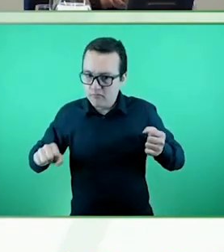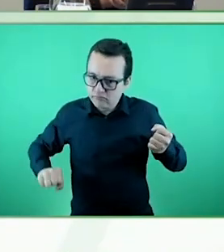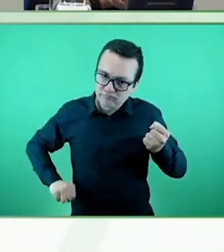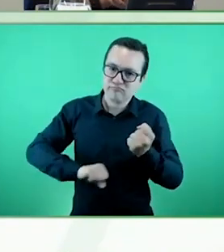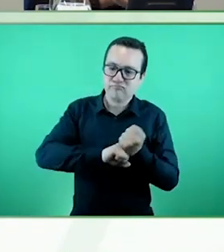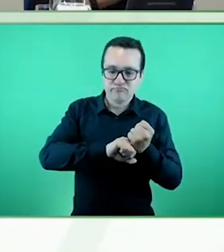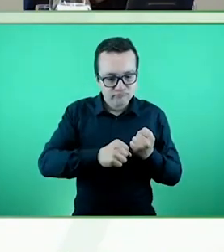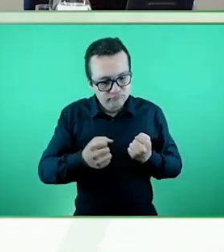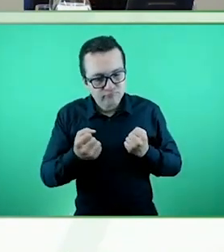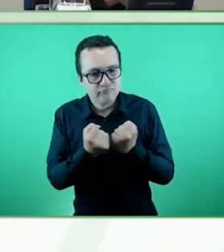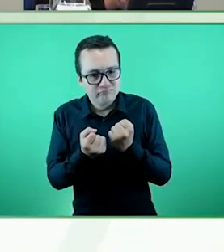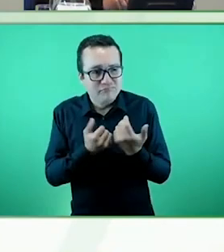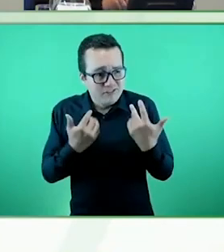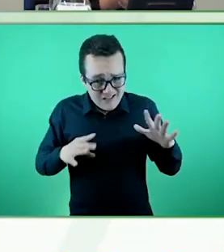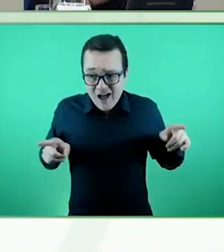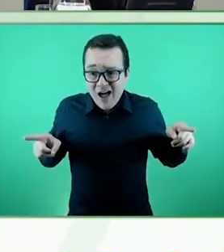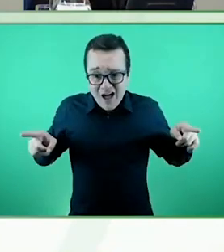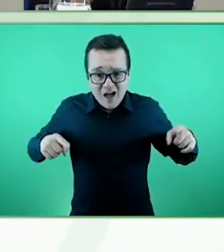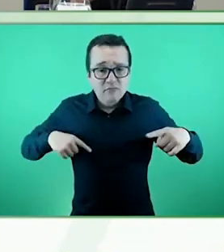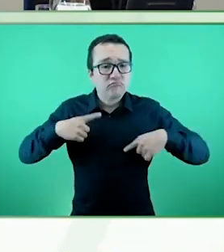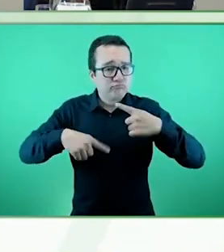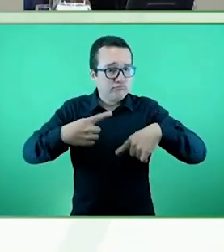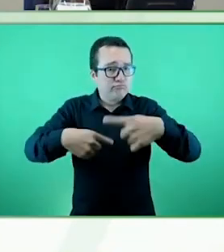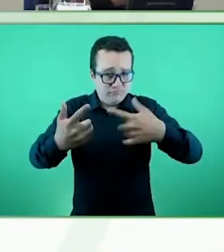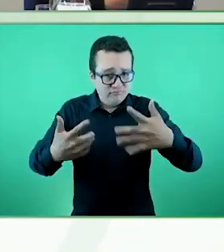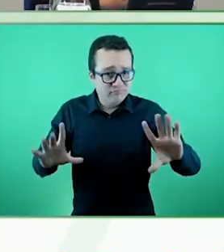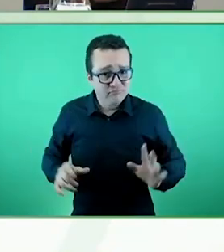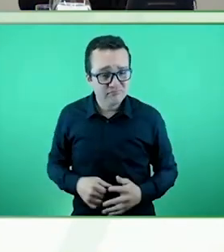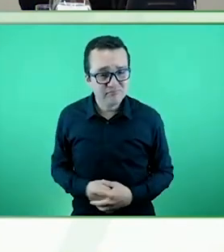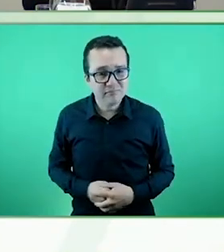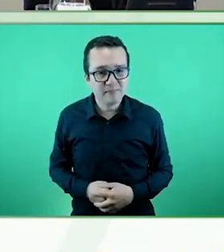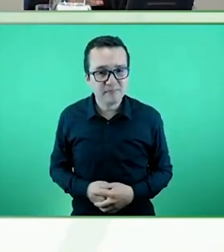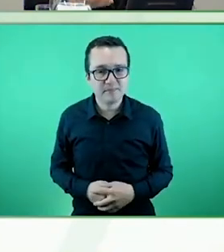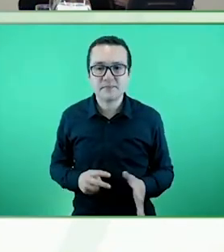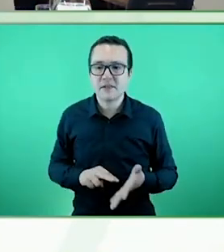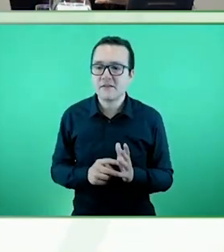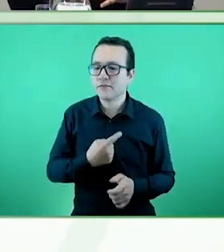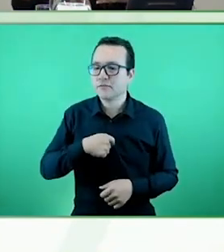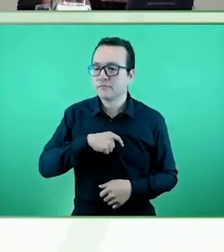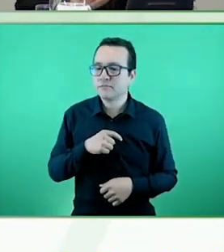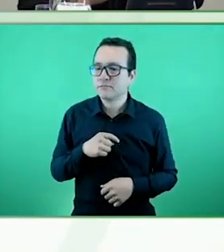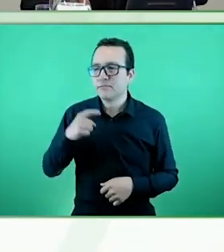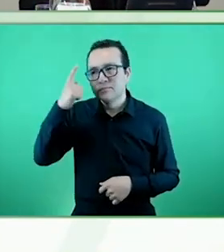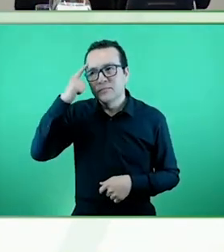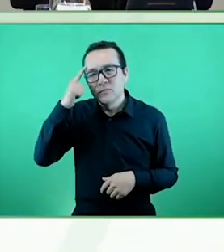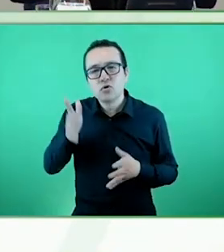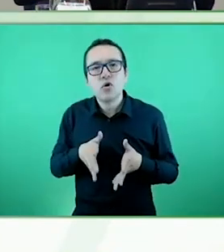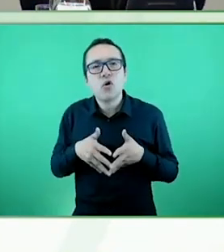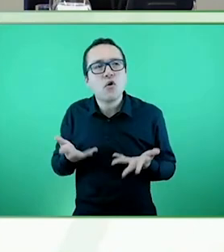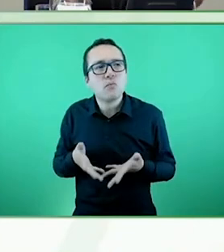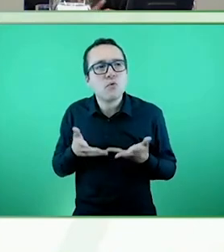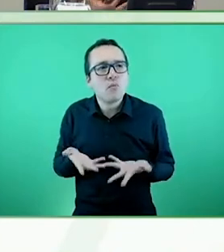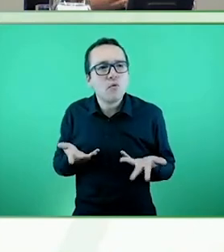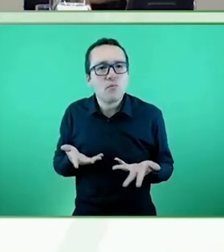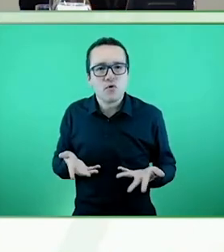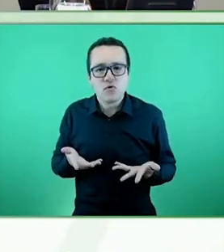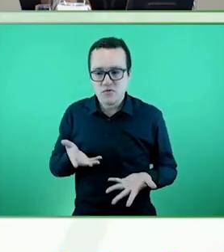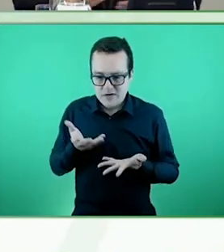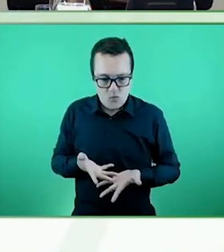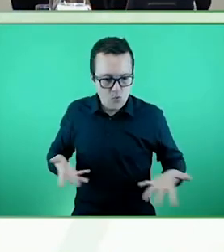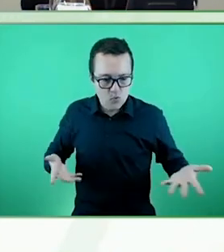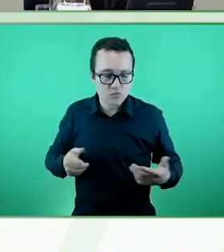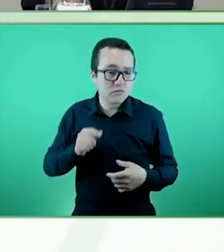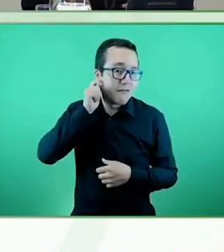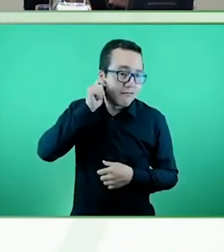en movimiento. Y entonces pensar cómo hacemos que todos estos recursos para niñas, para mujeres, para independientemente de la